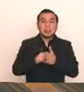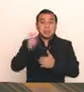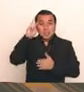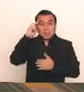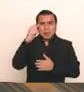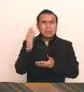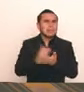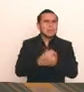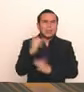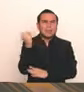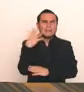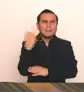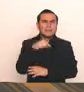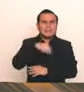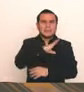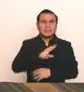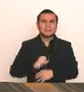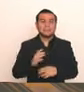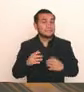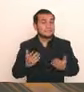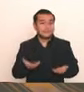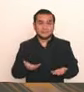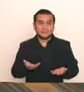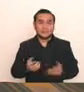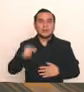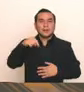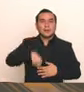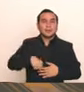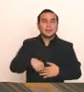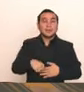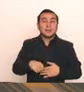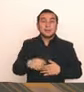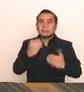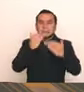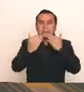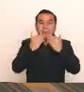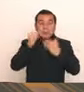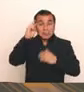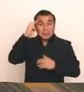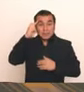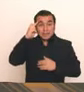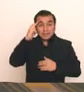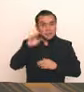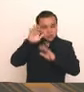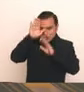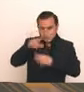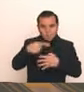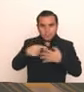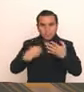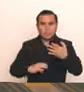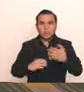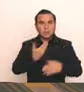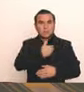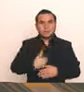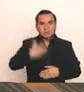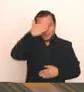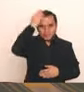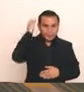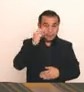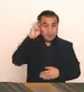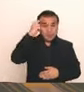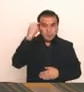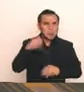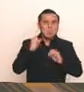estamos en emergencia nacional ahora y dicen que lo que estamos haciendo es inconstitucional que un presidente no puede decretar la emergencia